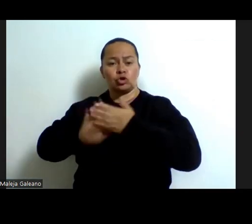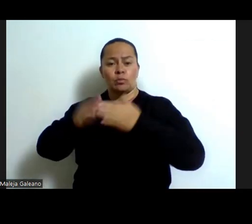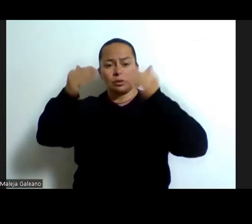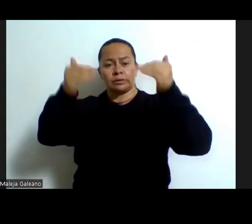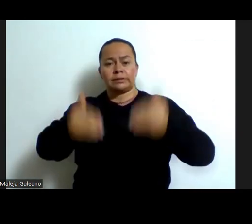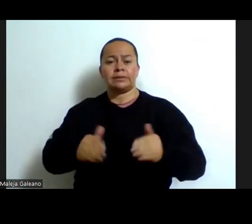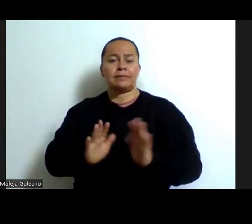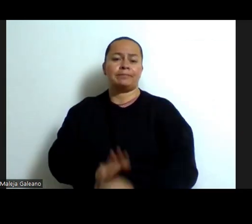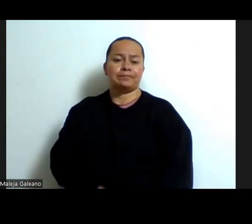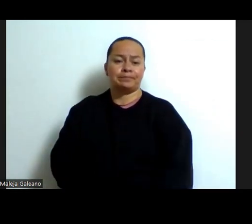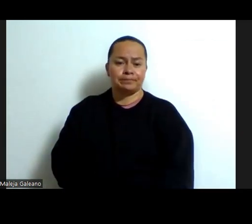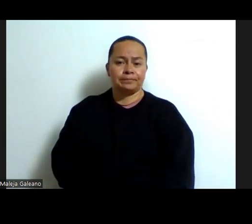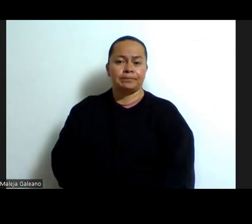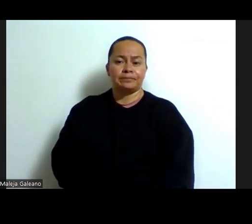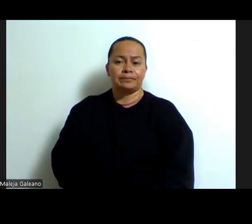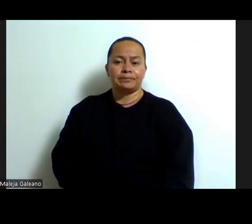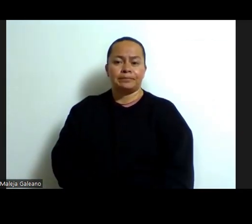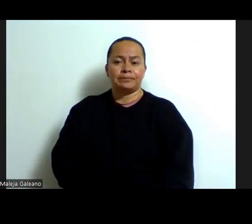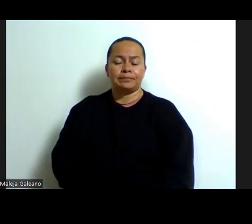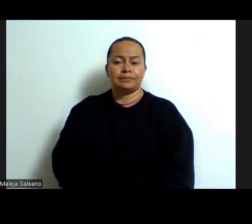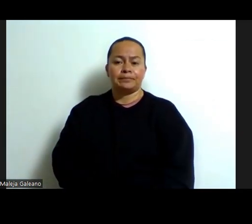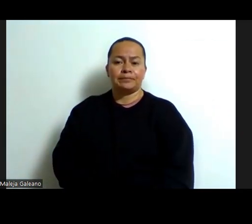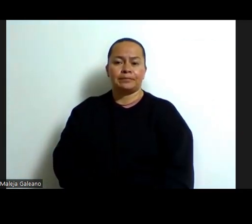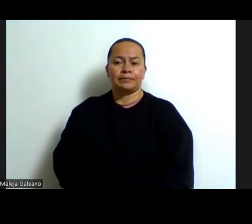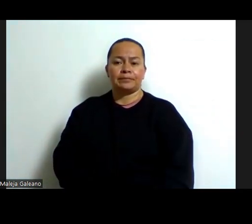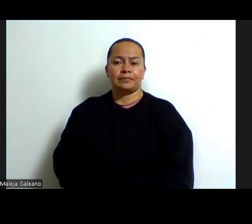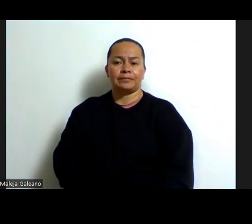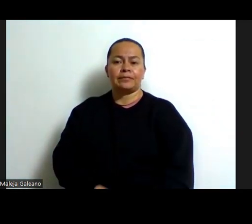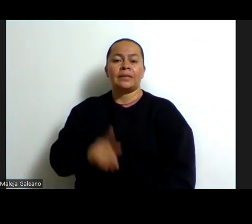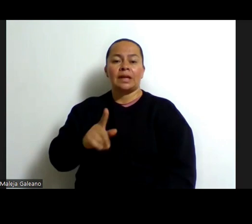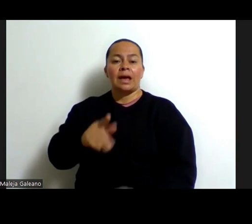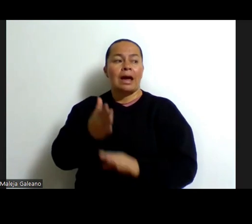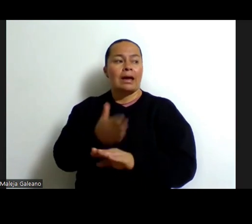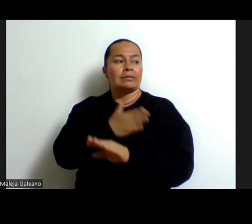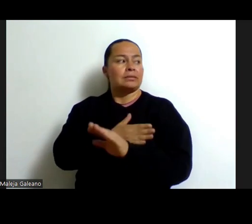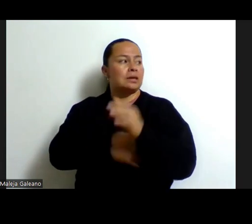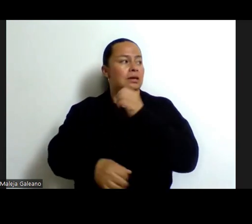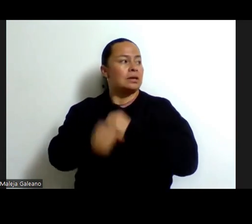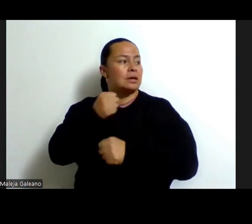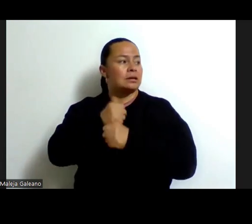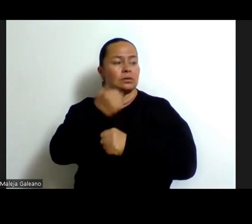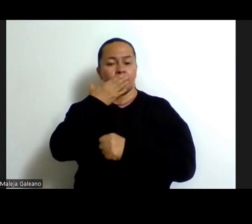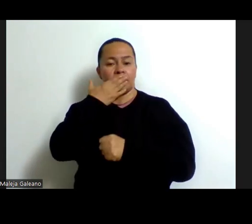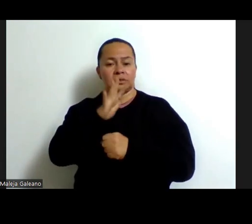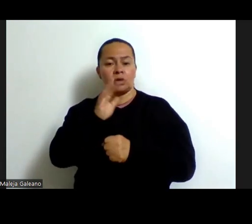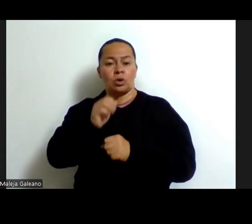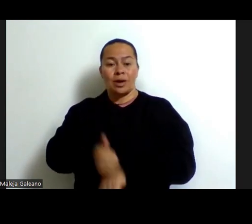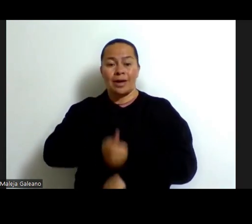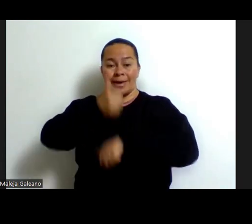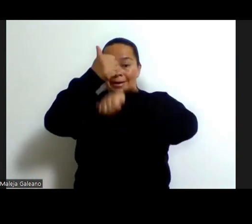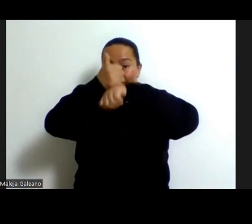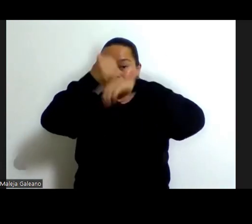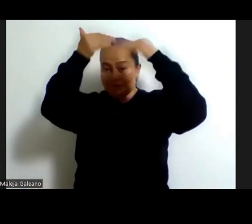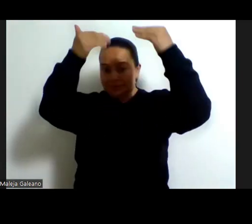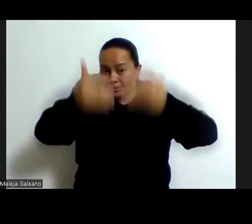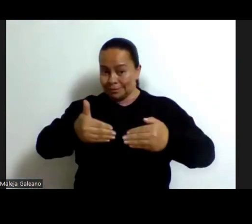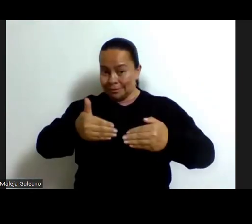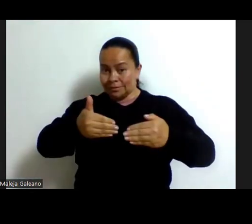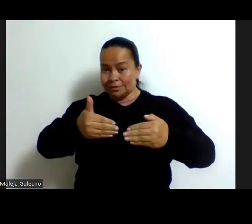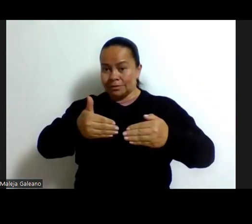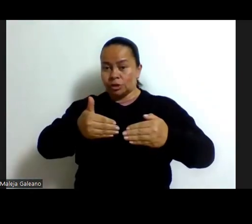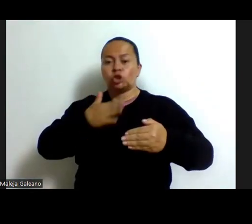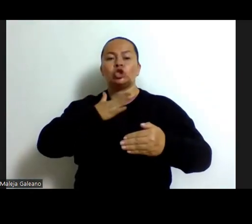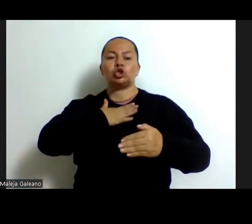discapacidad precisamente el año pasado desde la gerencia de discapac eh yo